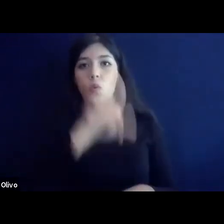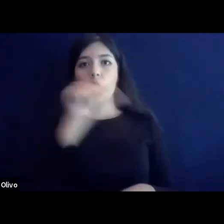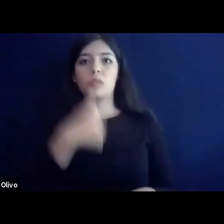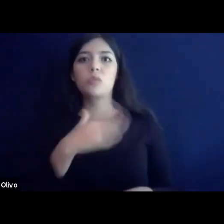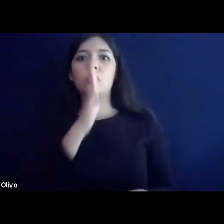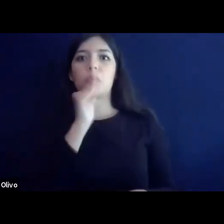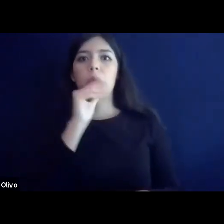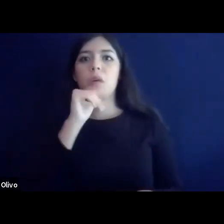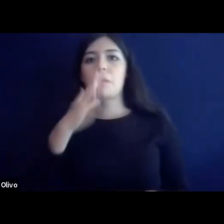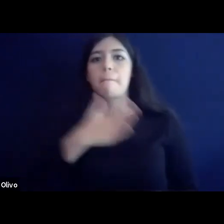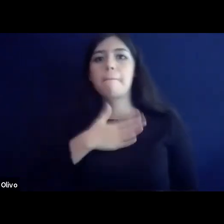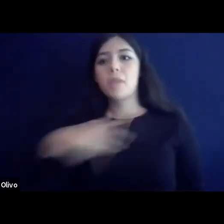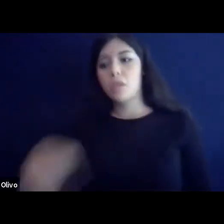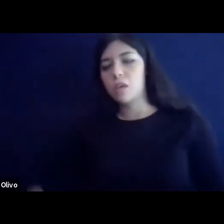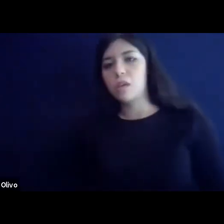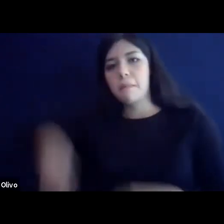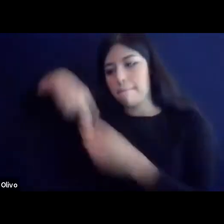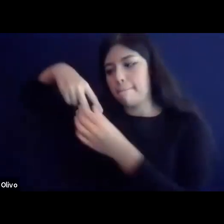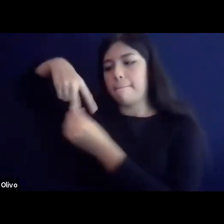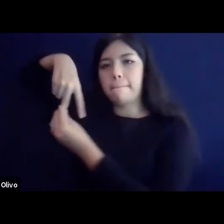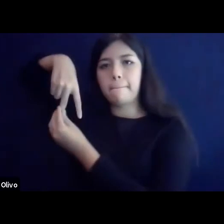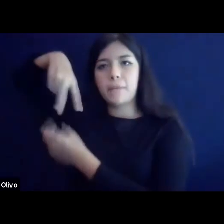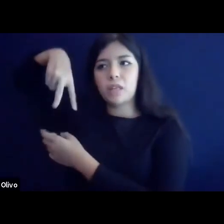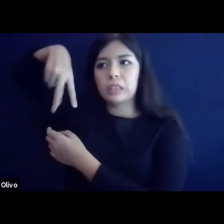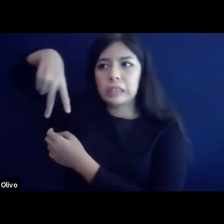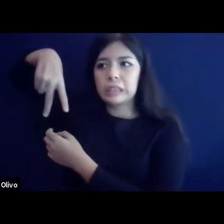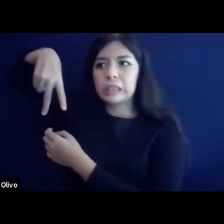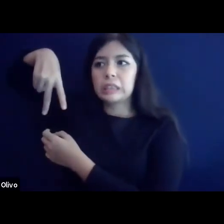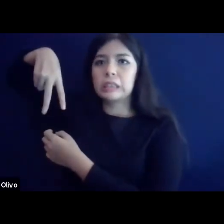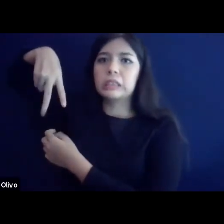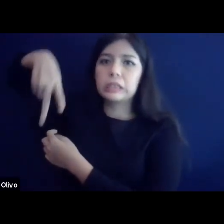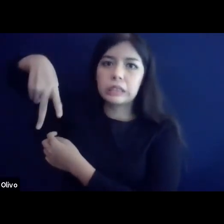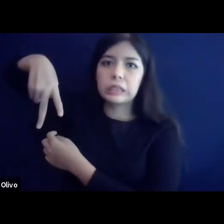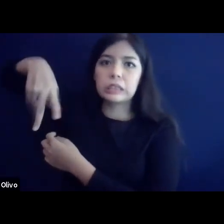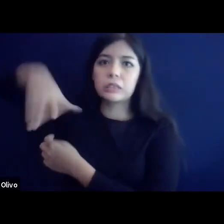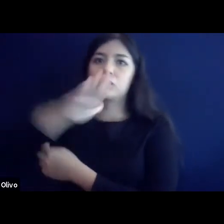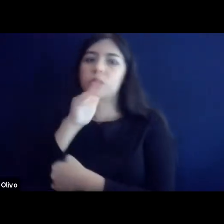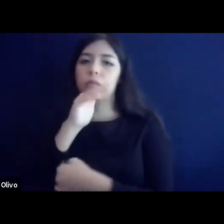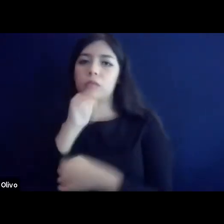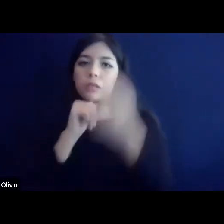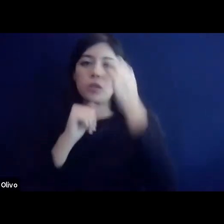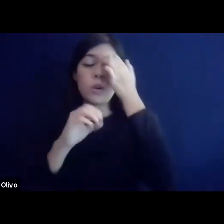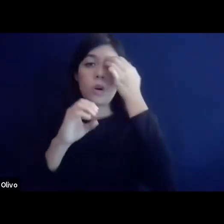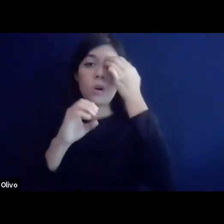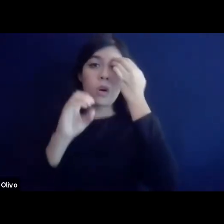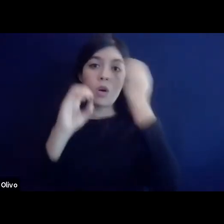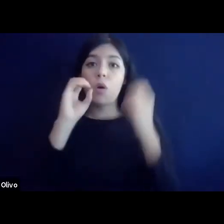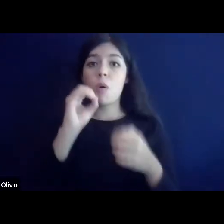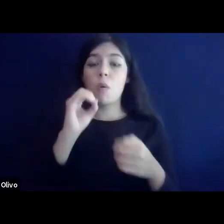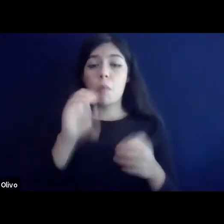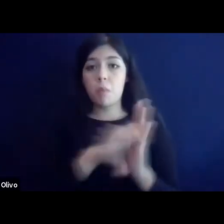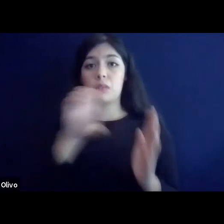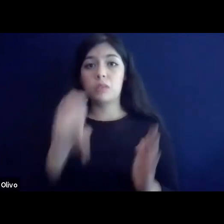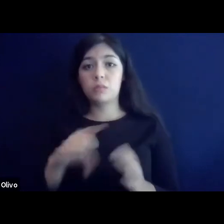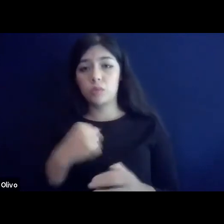ejemplo, algo que me pasa mucho y todos los días hay gente a la que le pasa, no, no me acuerdo, no me acuerdo, no me acuerdo, no me acuerdo, no me acuerdo. Pero a mí me pasa